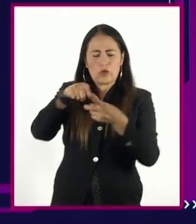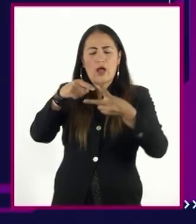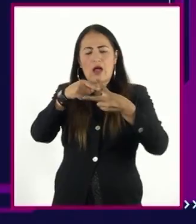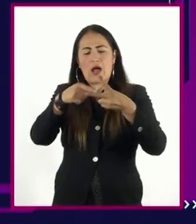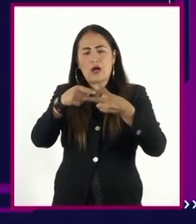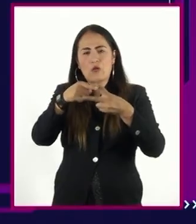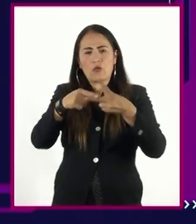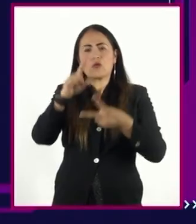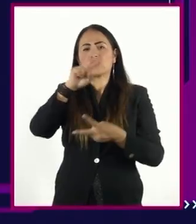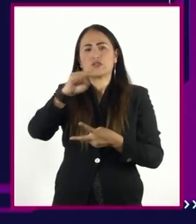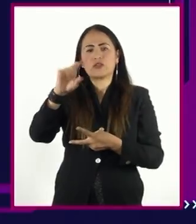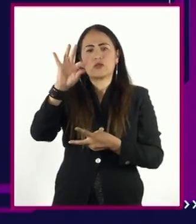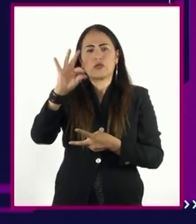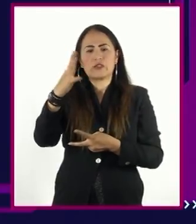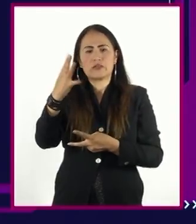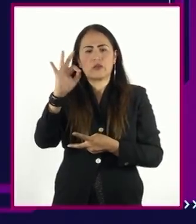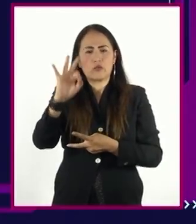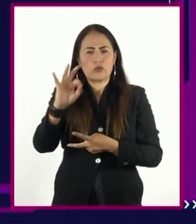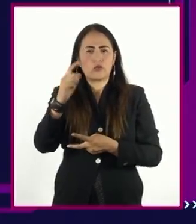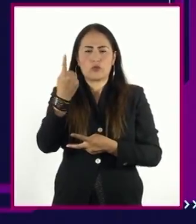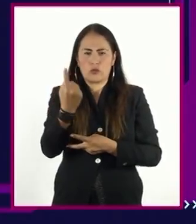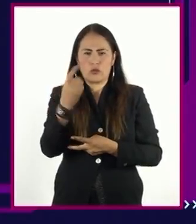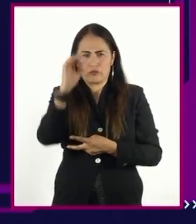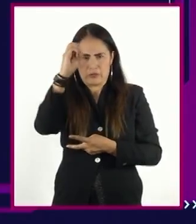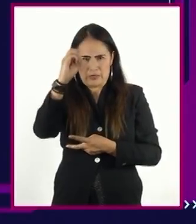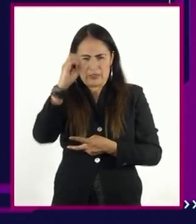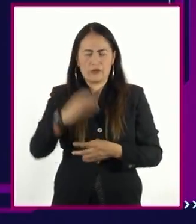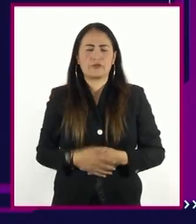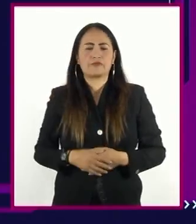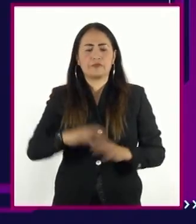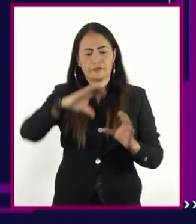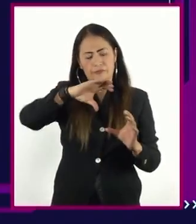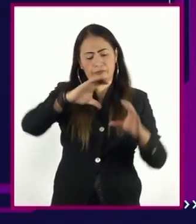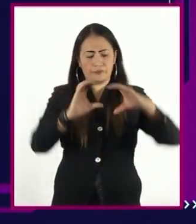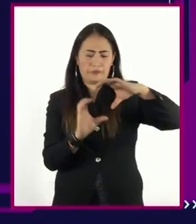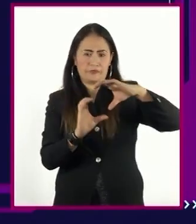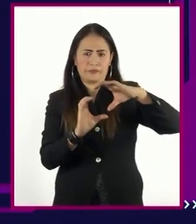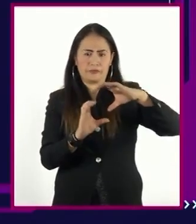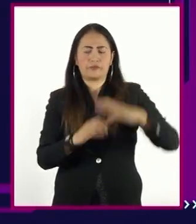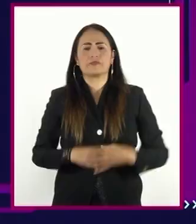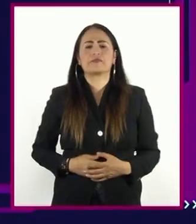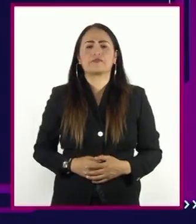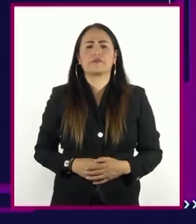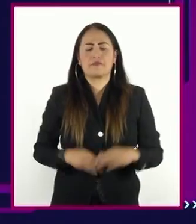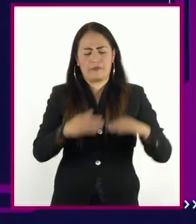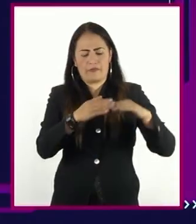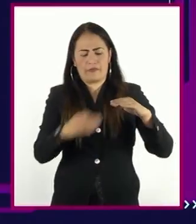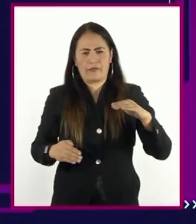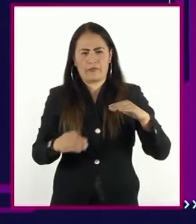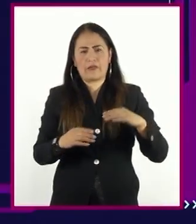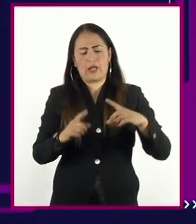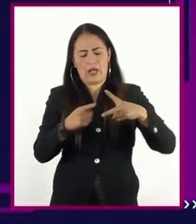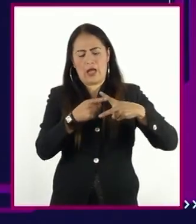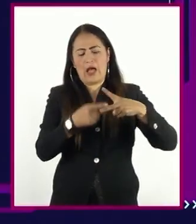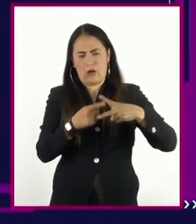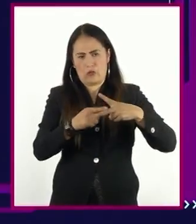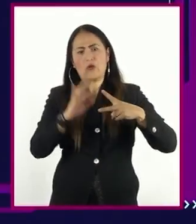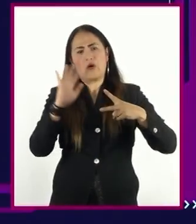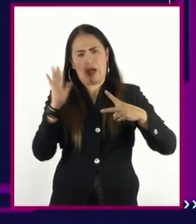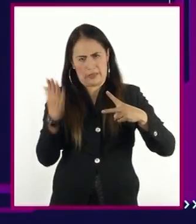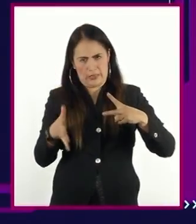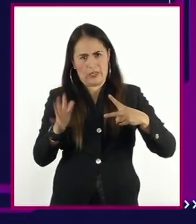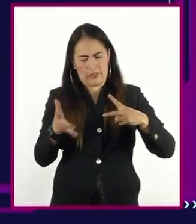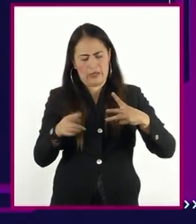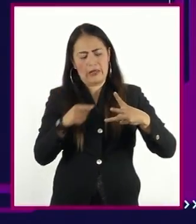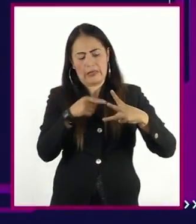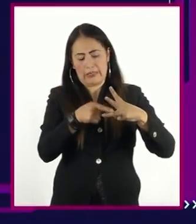de 145.1 grados. Movemos el transportador tomando como base el ángulo que ya marcamos,